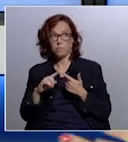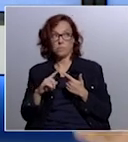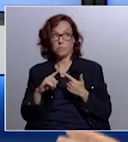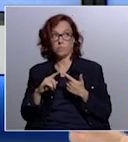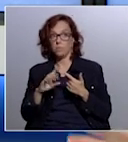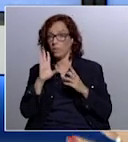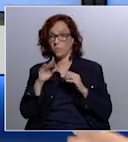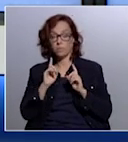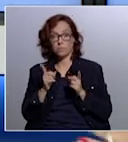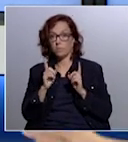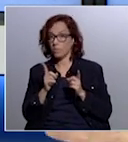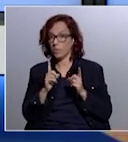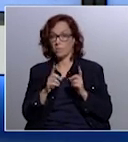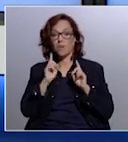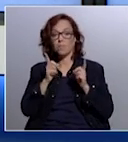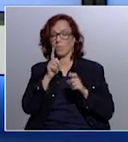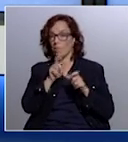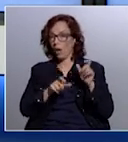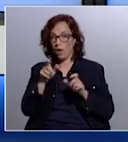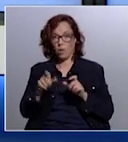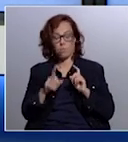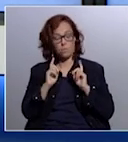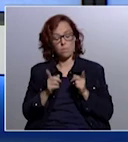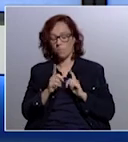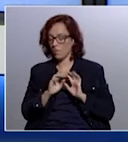esto es lo mismo lo mismo en la misma gente